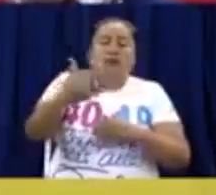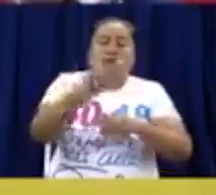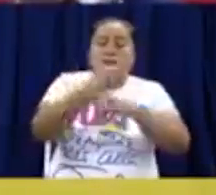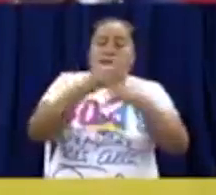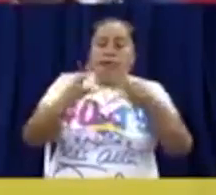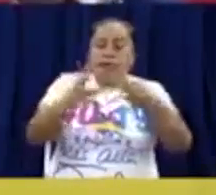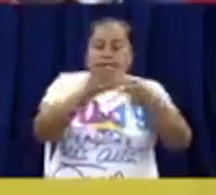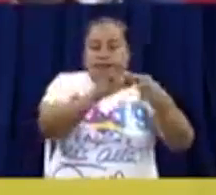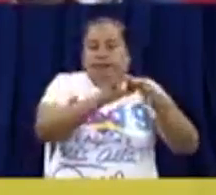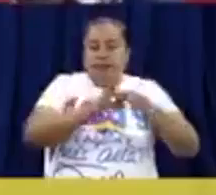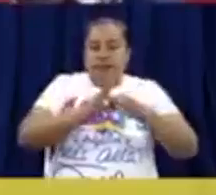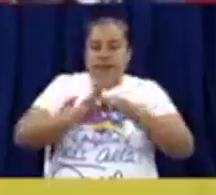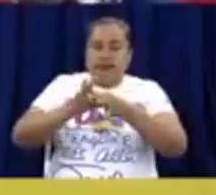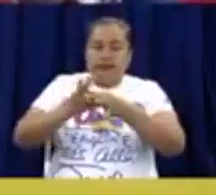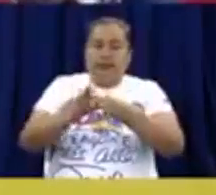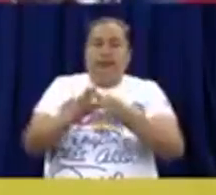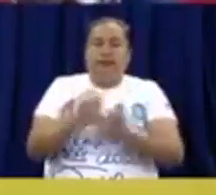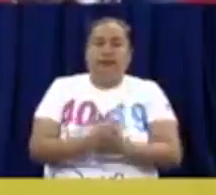unidad.